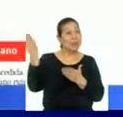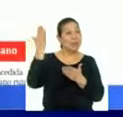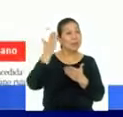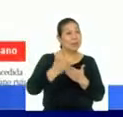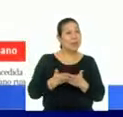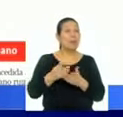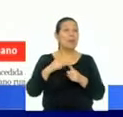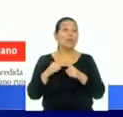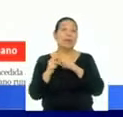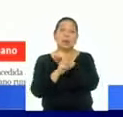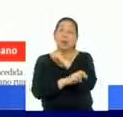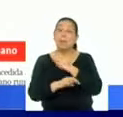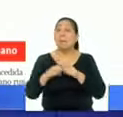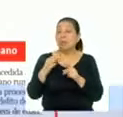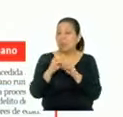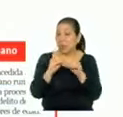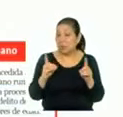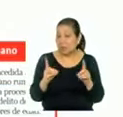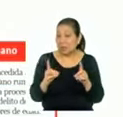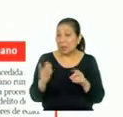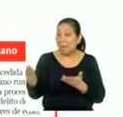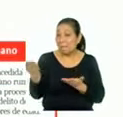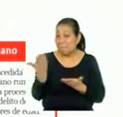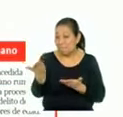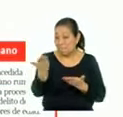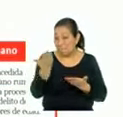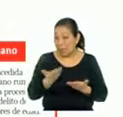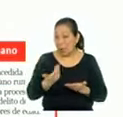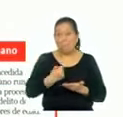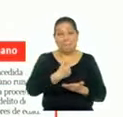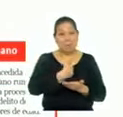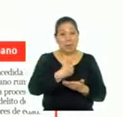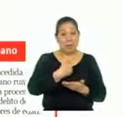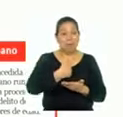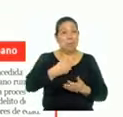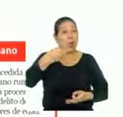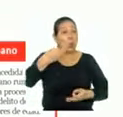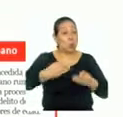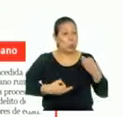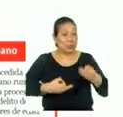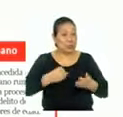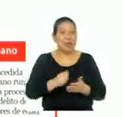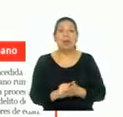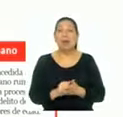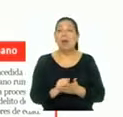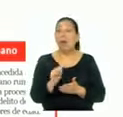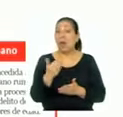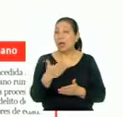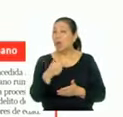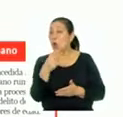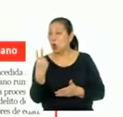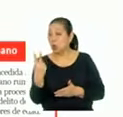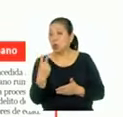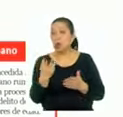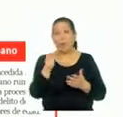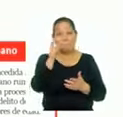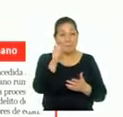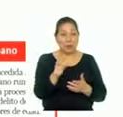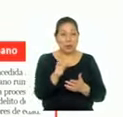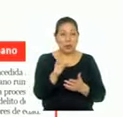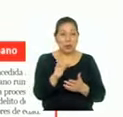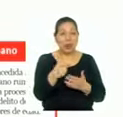tanto por países distintos como las que han solicitado las propias autoridades judiciales peruanas, y han habido otros 12 traslados de